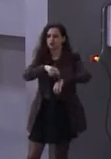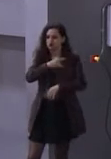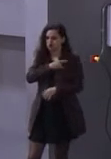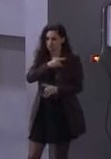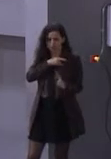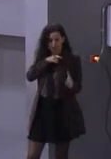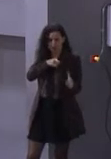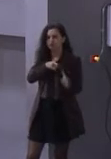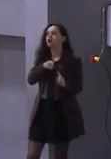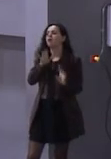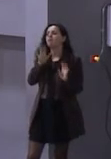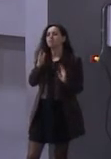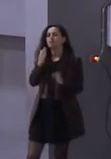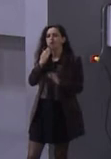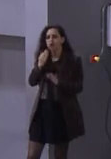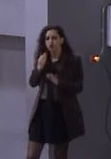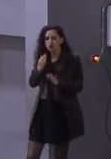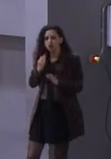es decir, para el